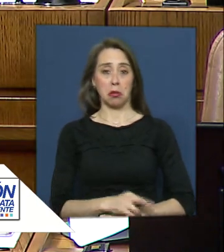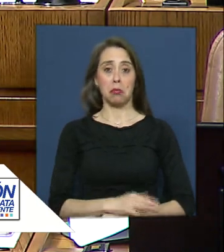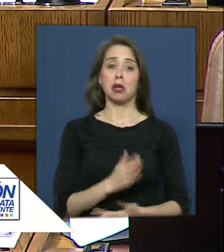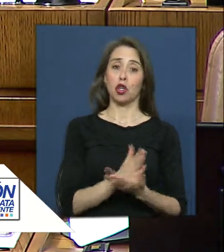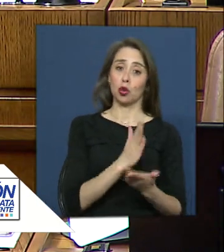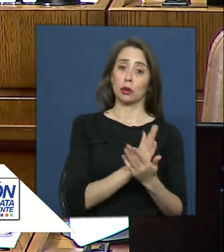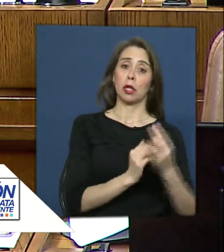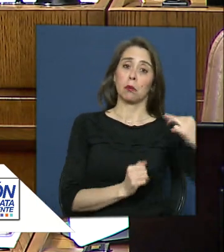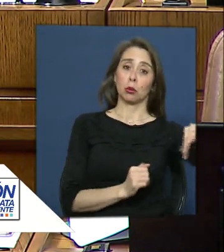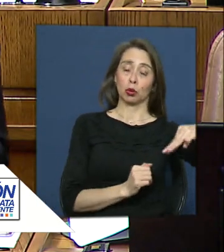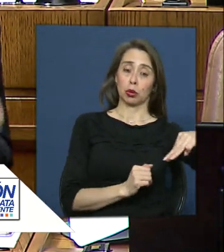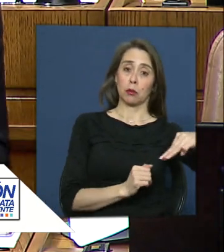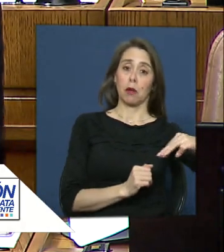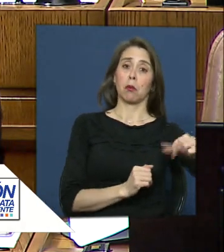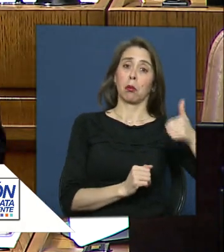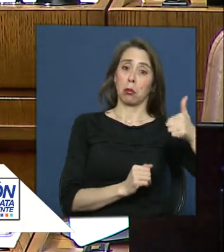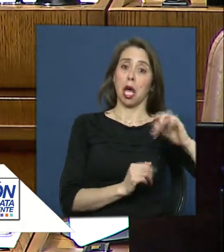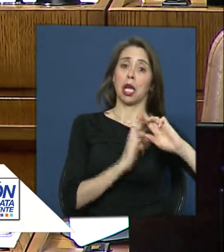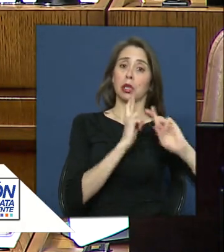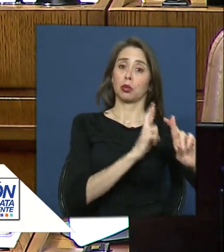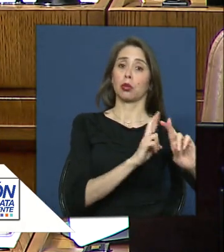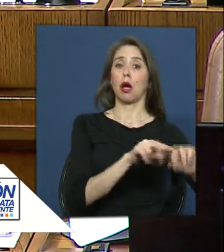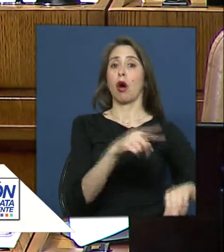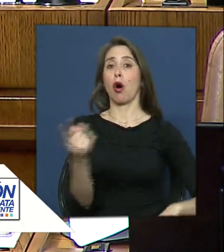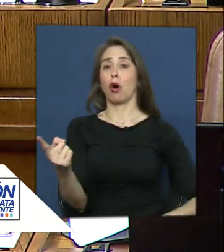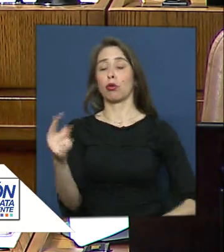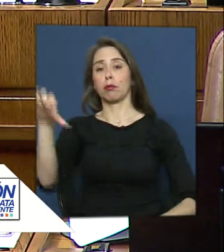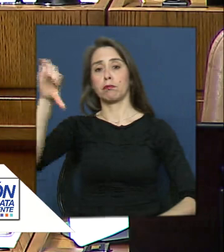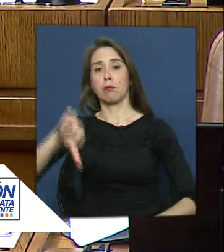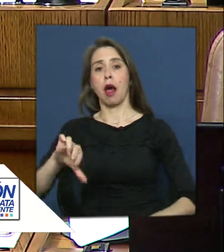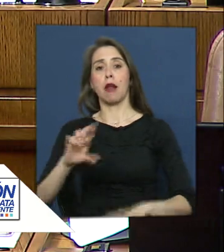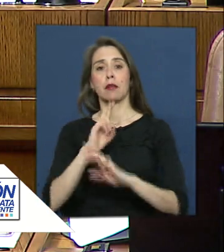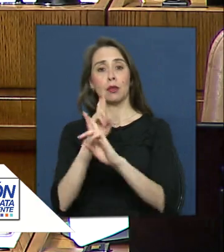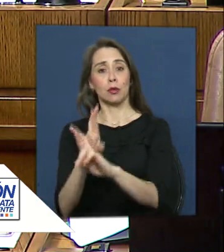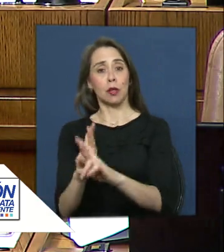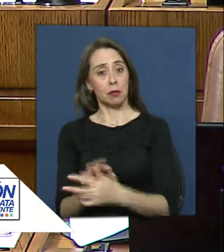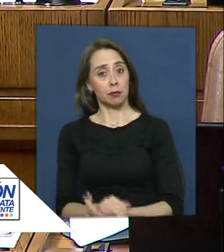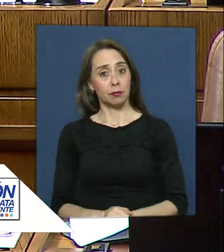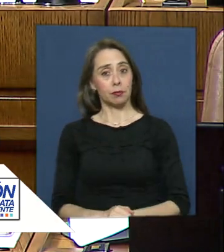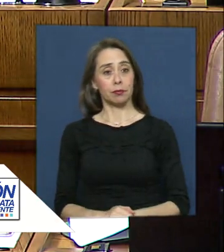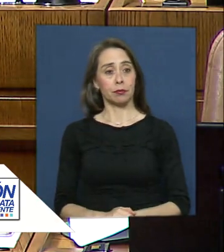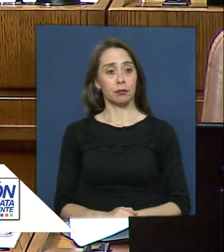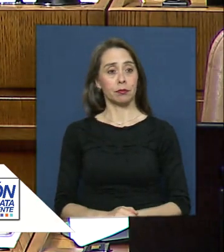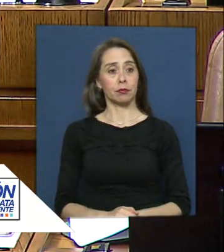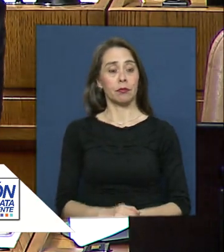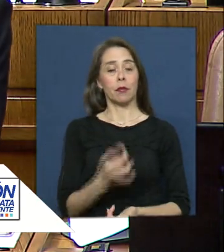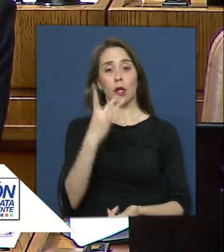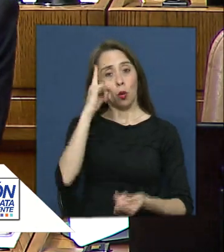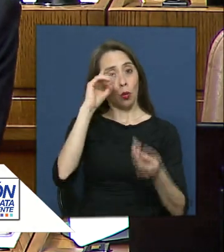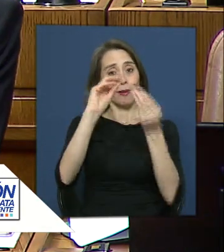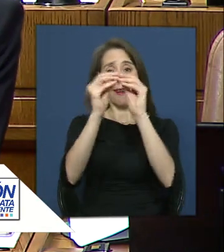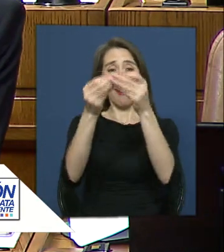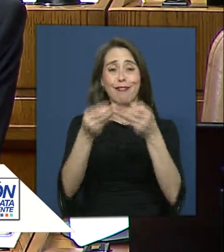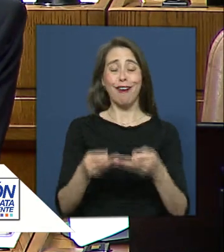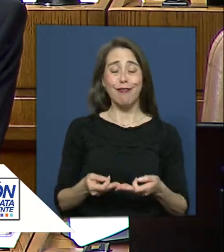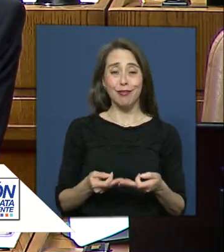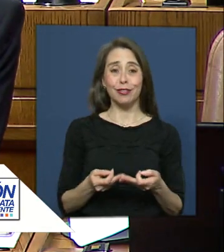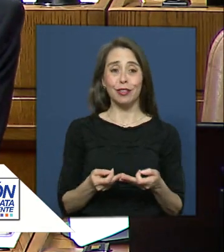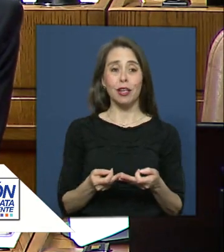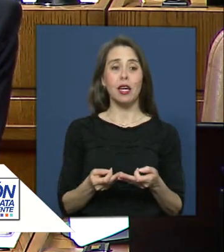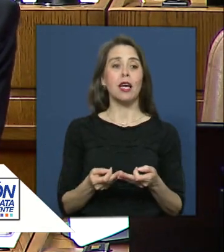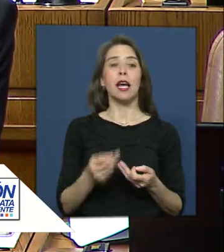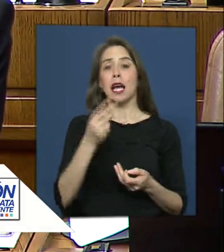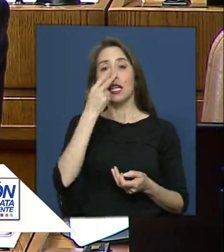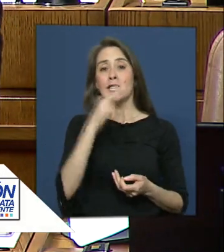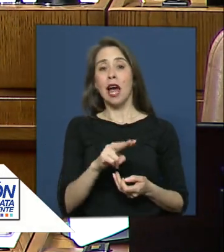hay colegios municipales que tienen muy buenos resultados y otros que tienen pésimos resultados. La única conclusión posible de eso es que no depende de la